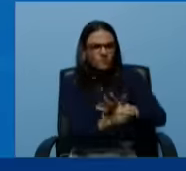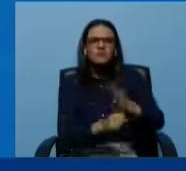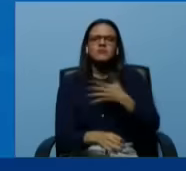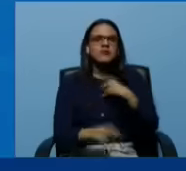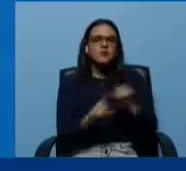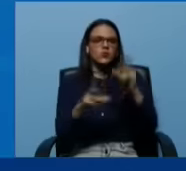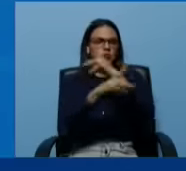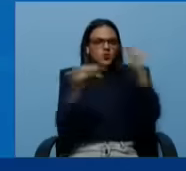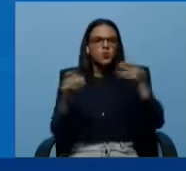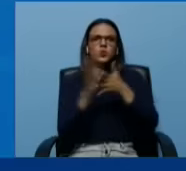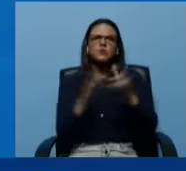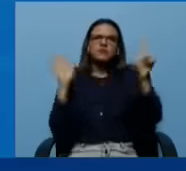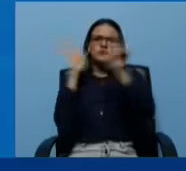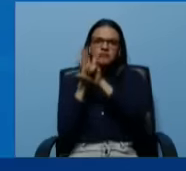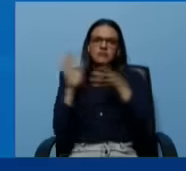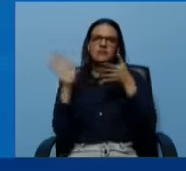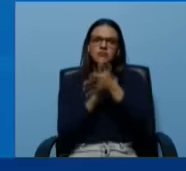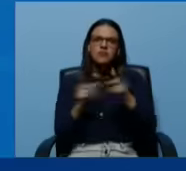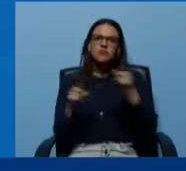negadoras de la ley,